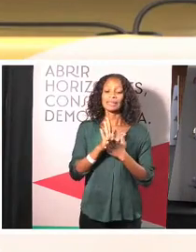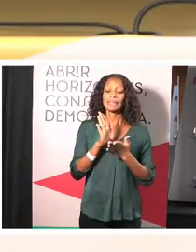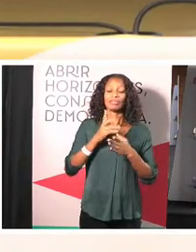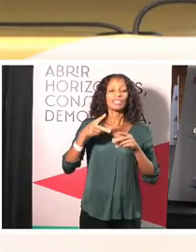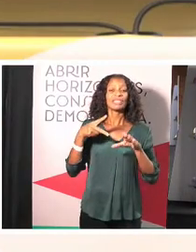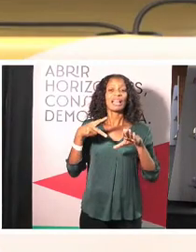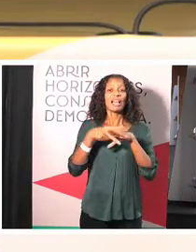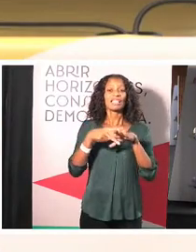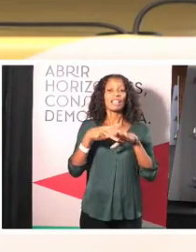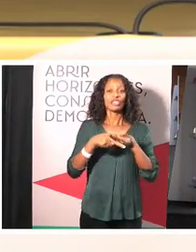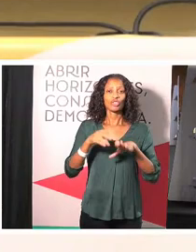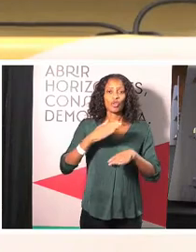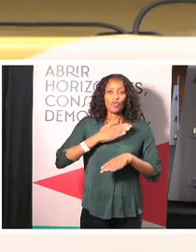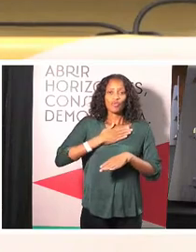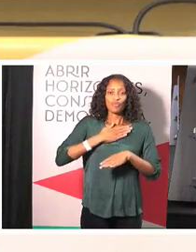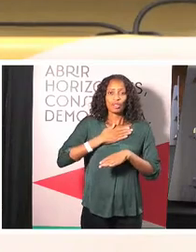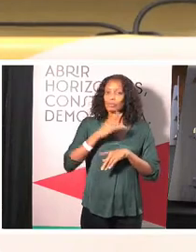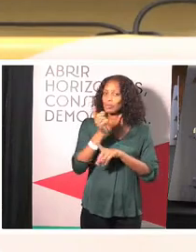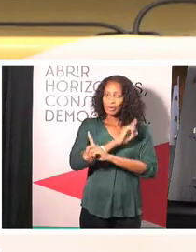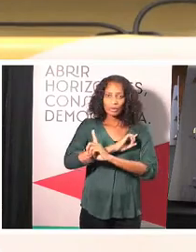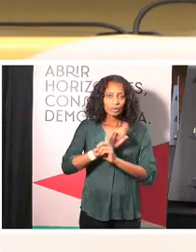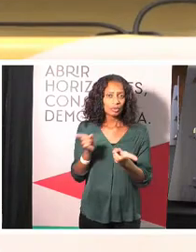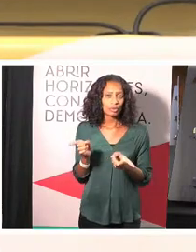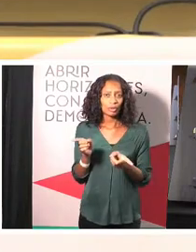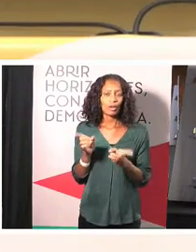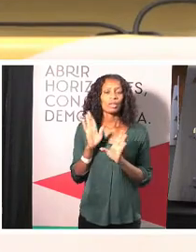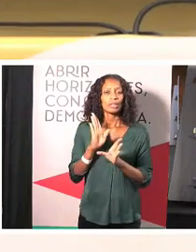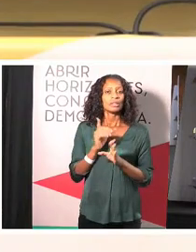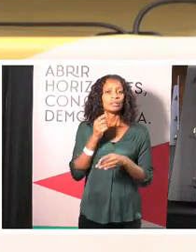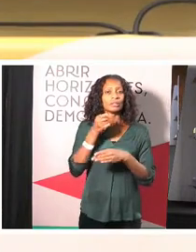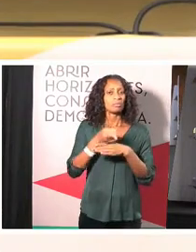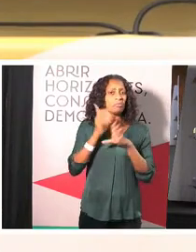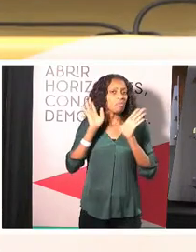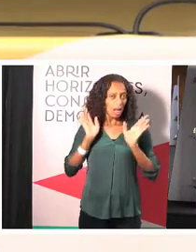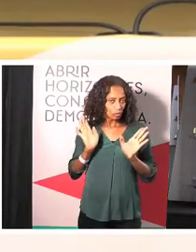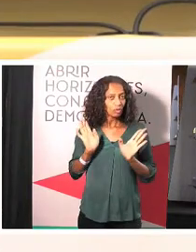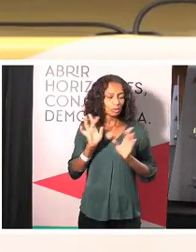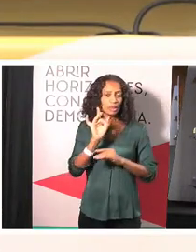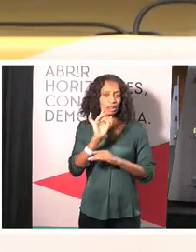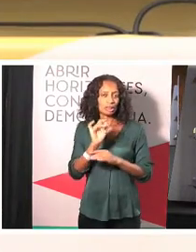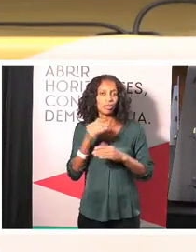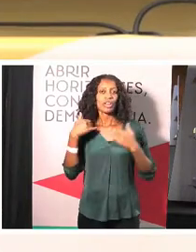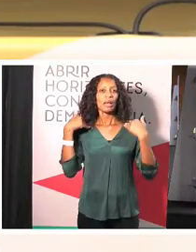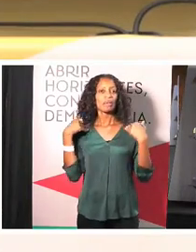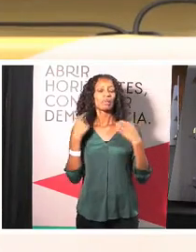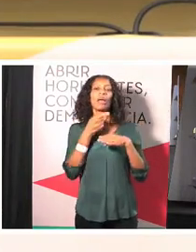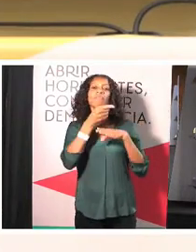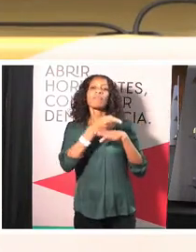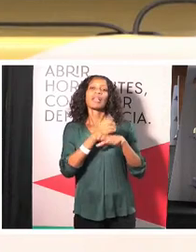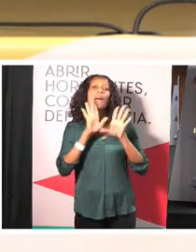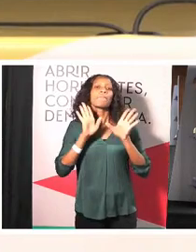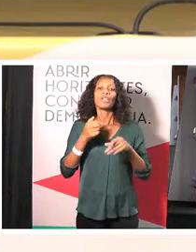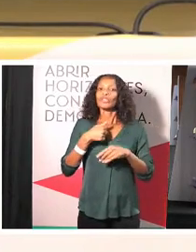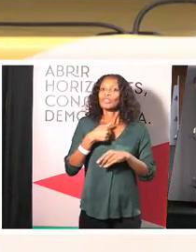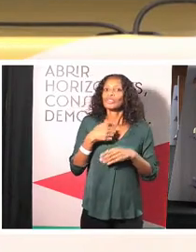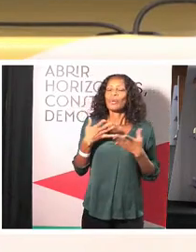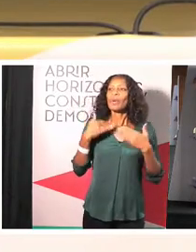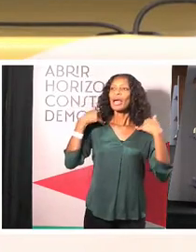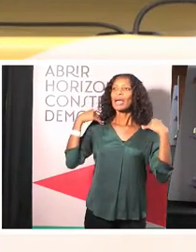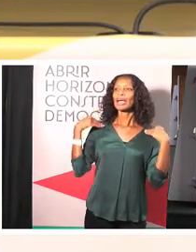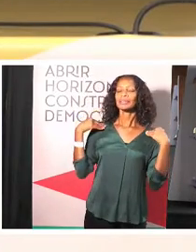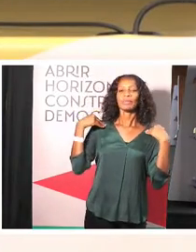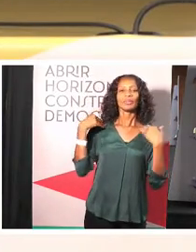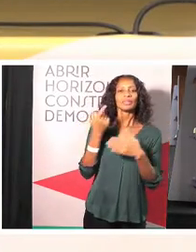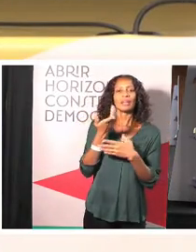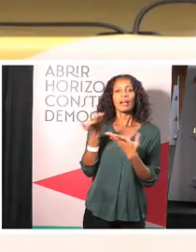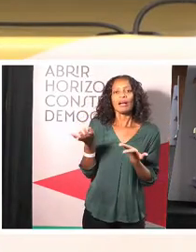ni del IBEX ni de nada, pero mando en ello. Tengo responsabilidad, pero no me hago cargo, por ejemplo, de impuestos, no me hago cargo, por ejemplo, del